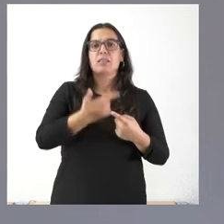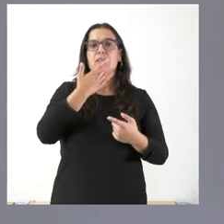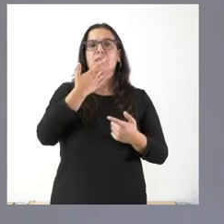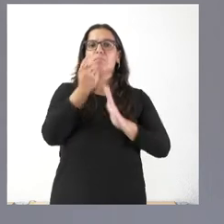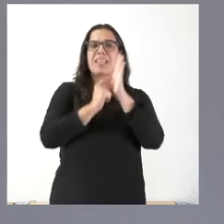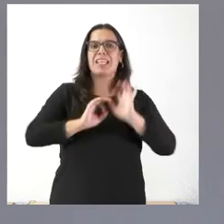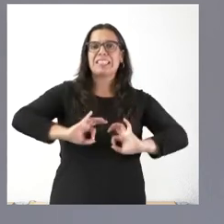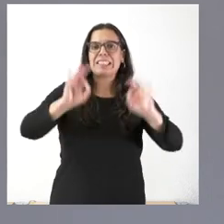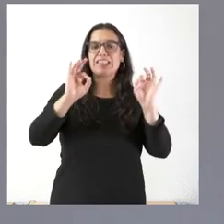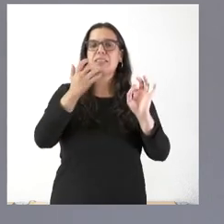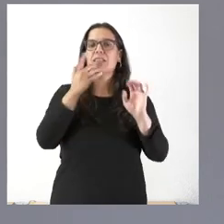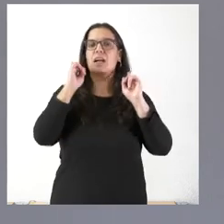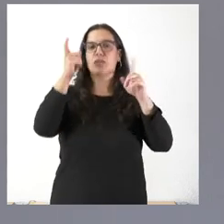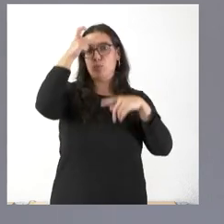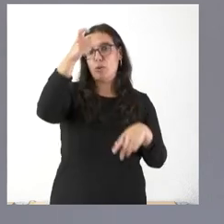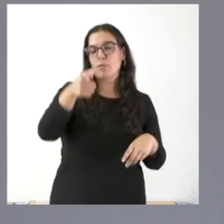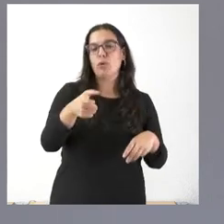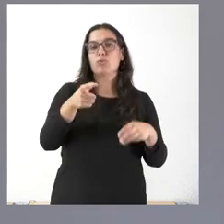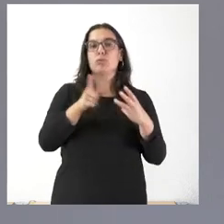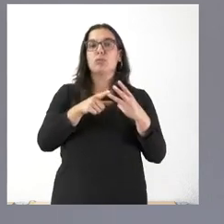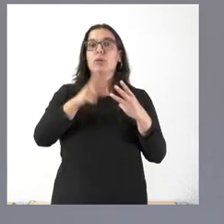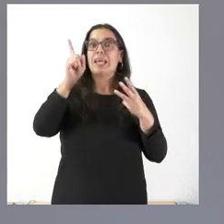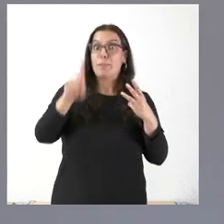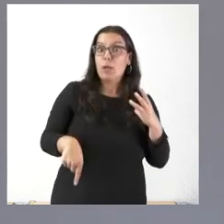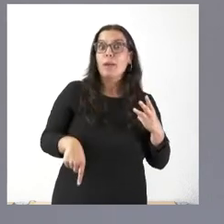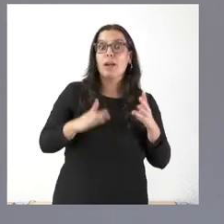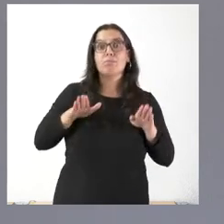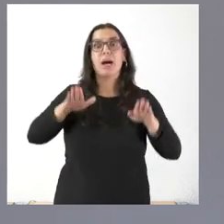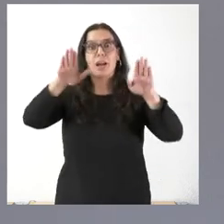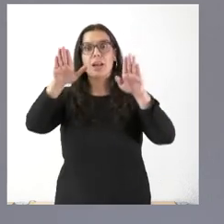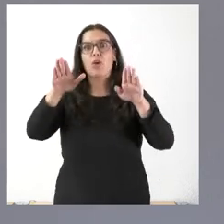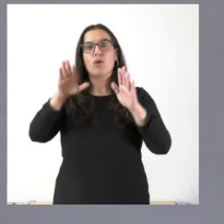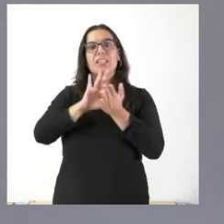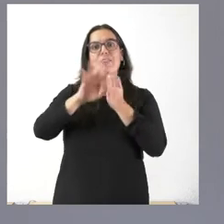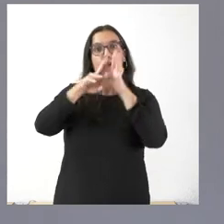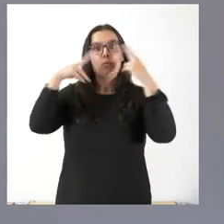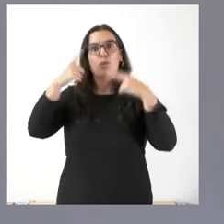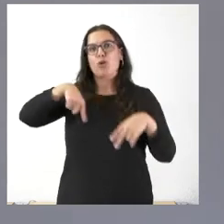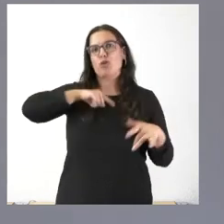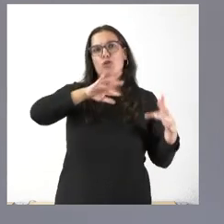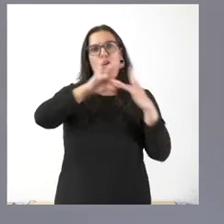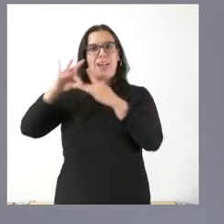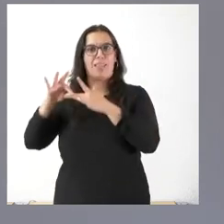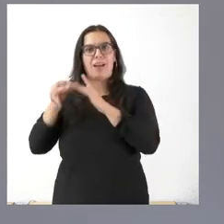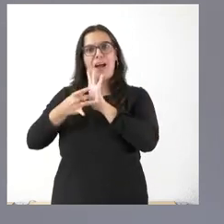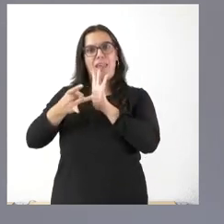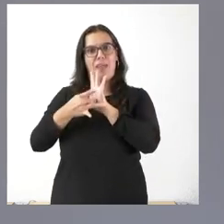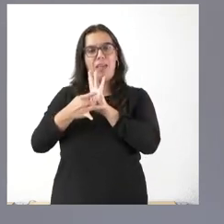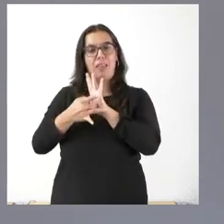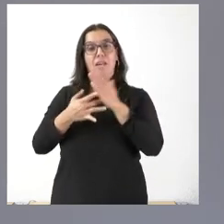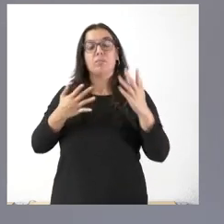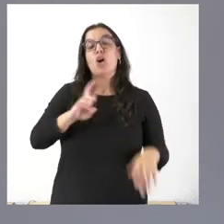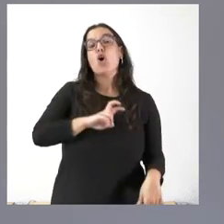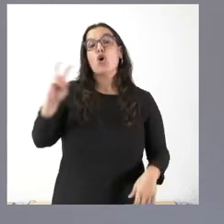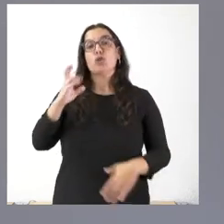fiscales específicas para el mundo rural y a la vez encabezamos la calidad de los principales servicios públicos dentro del contexto nacional. Por contra, hay otras comunidades